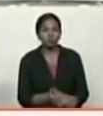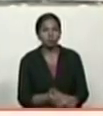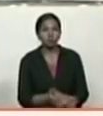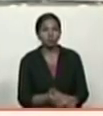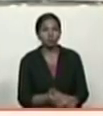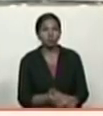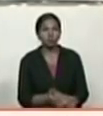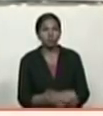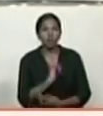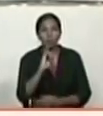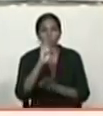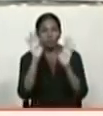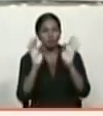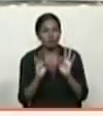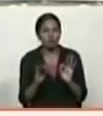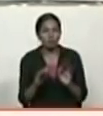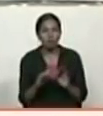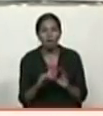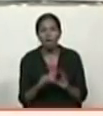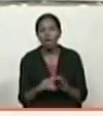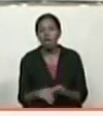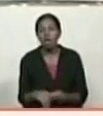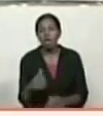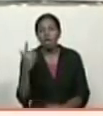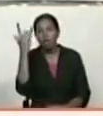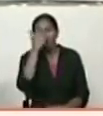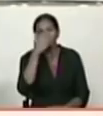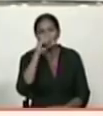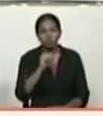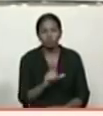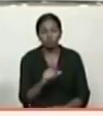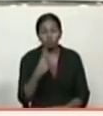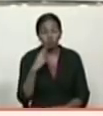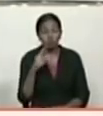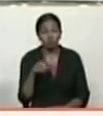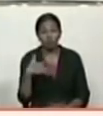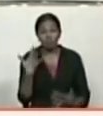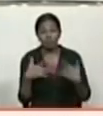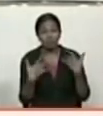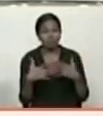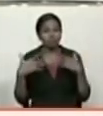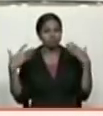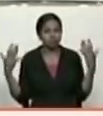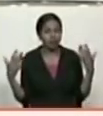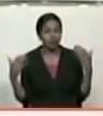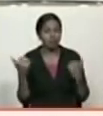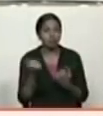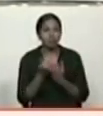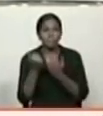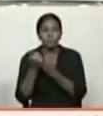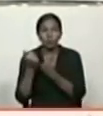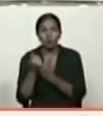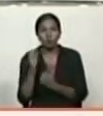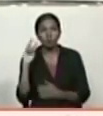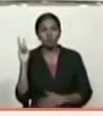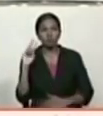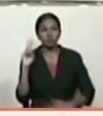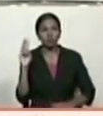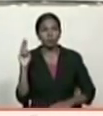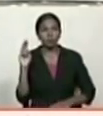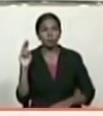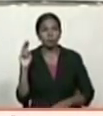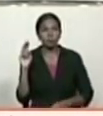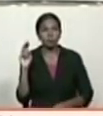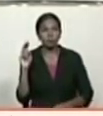tanto en Sudáfrica como en Namibia, como en Turquía, hicimos eventos grandes de solidaridad con Venezuela, pero queremos referirnos a